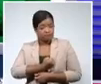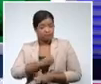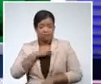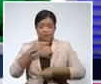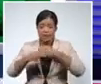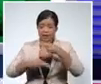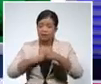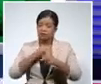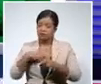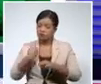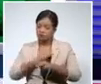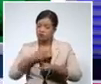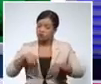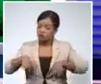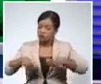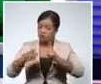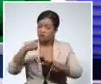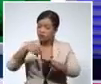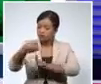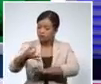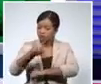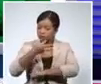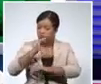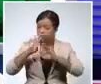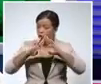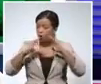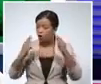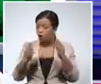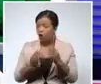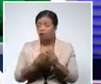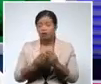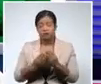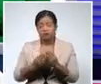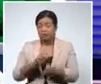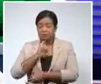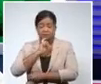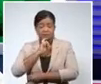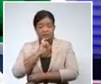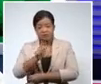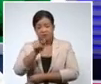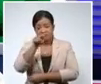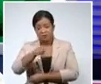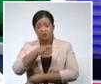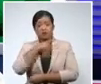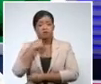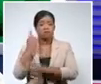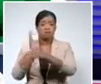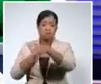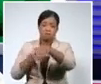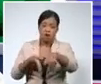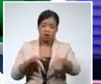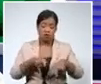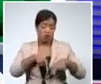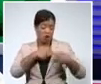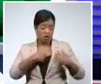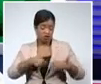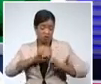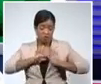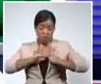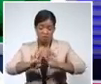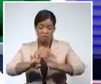protocolo de tratamiento aplicado, de las acciones realizadas, este paciente hace una parada